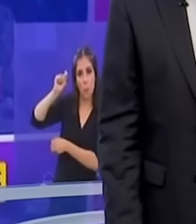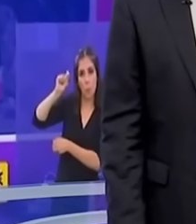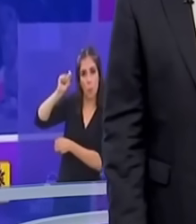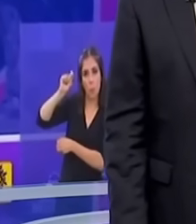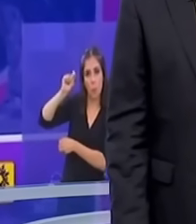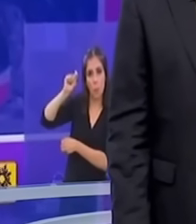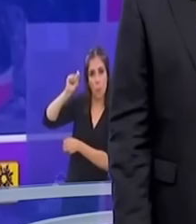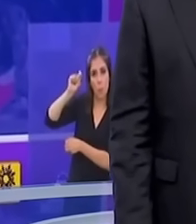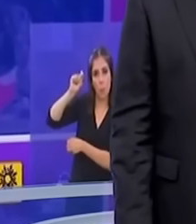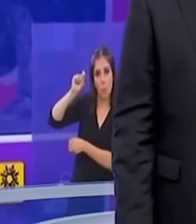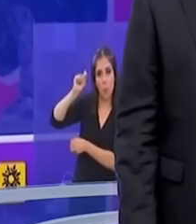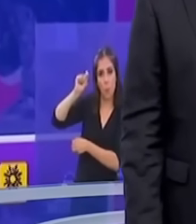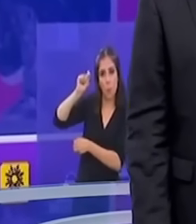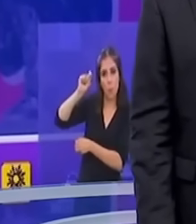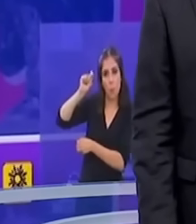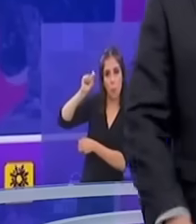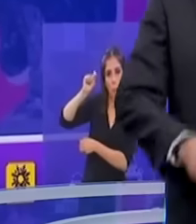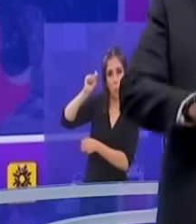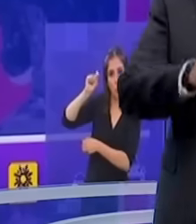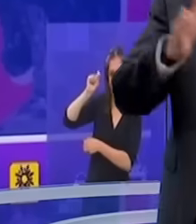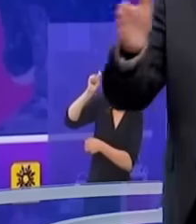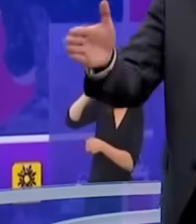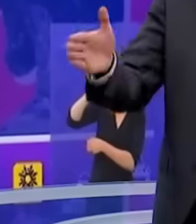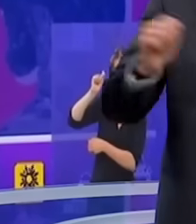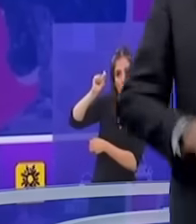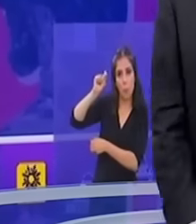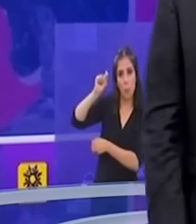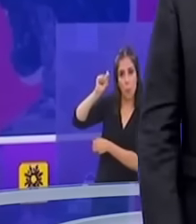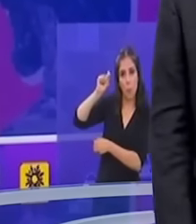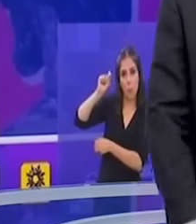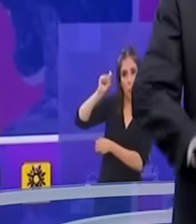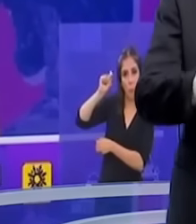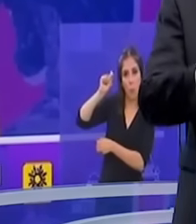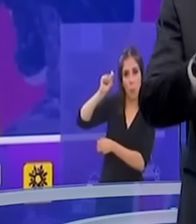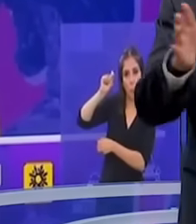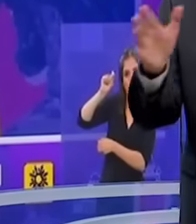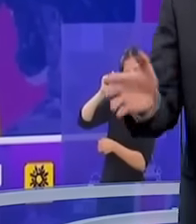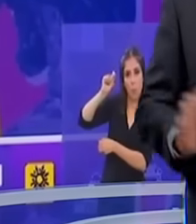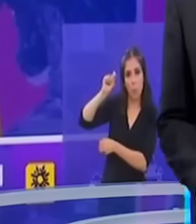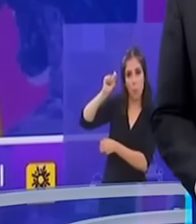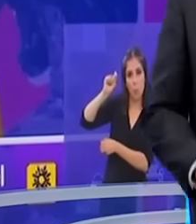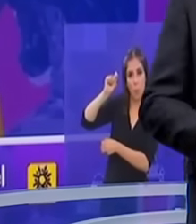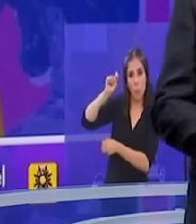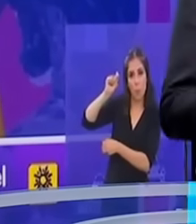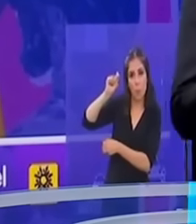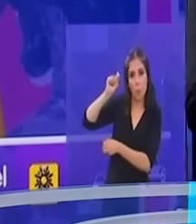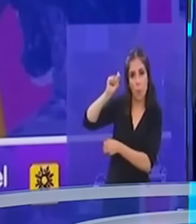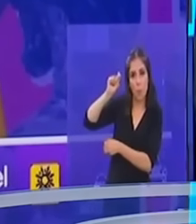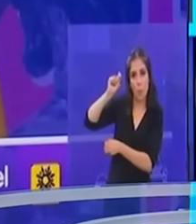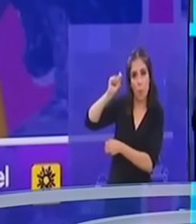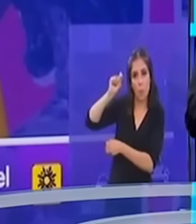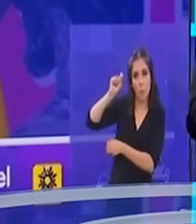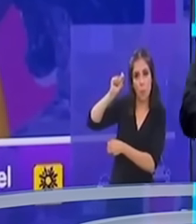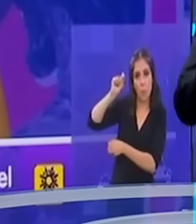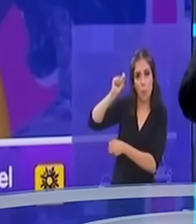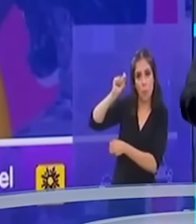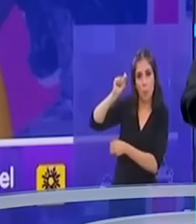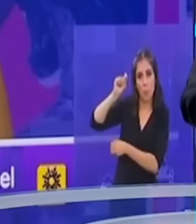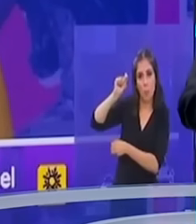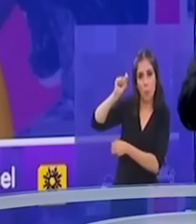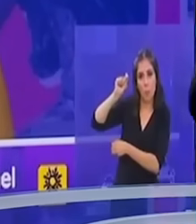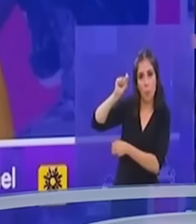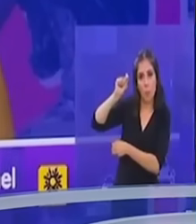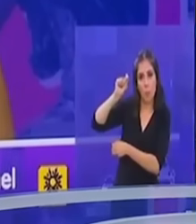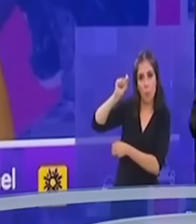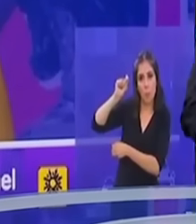con mucho respeto, porque hay muchas personas que hemos pasado por esa situación, que pasan por esa situación de ponerse nerviosos ante las